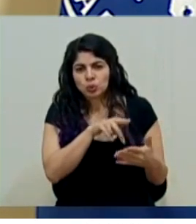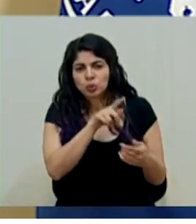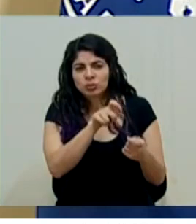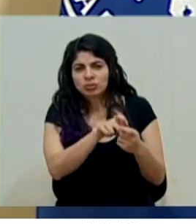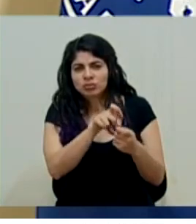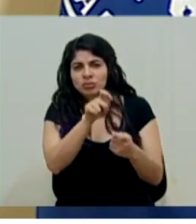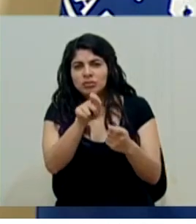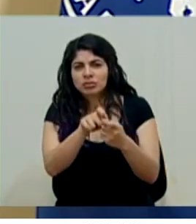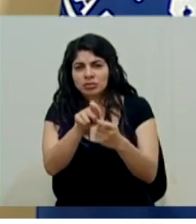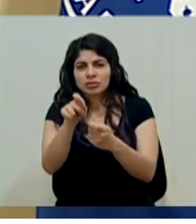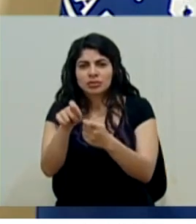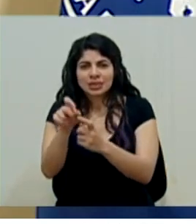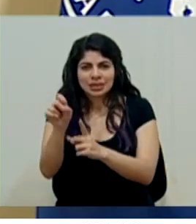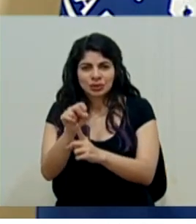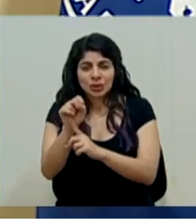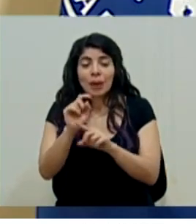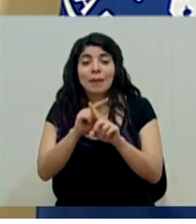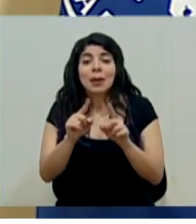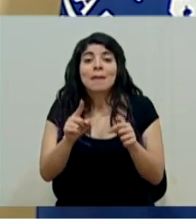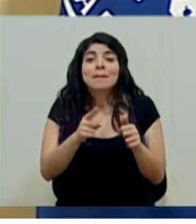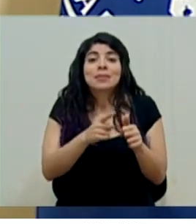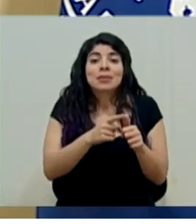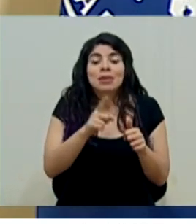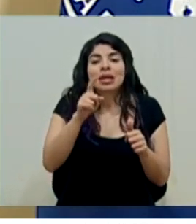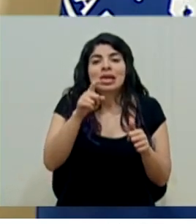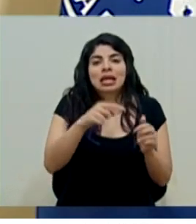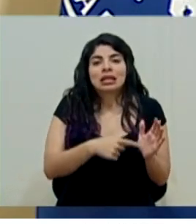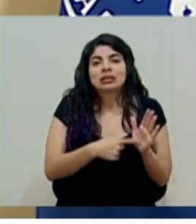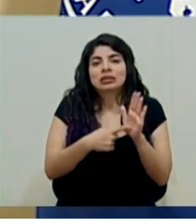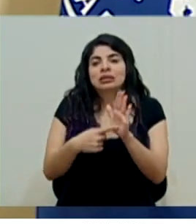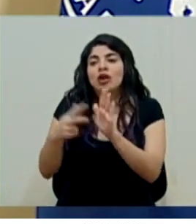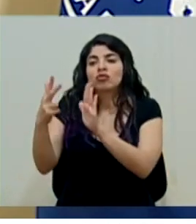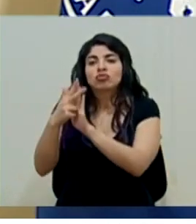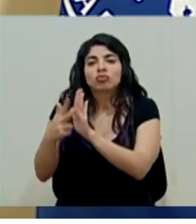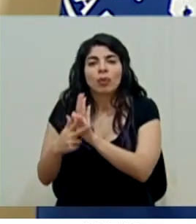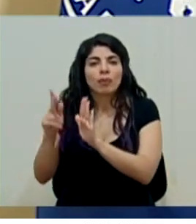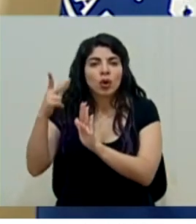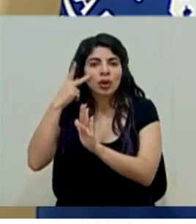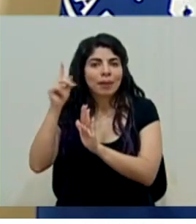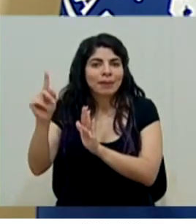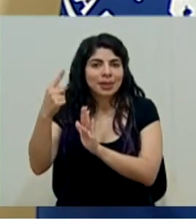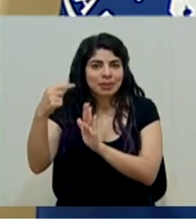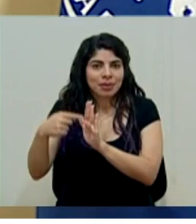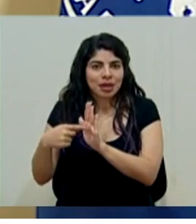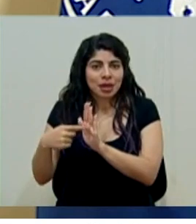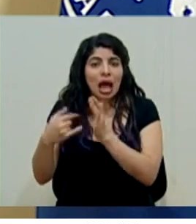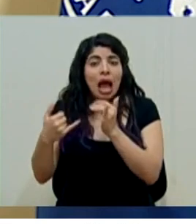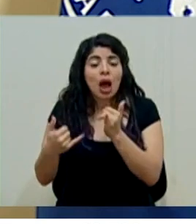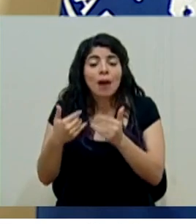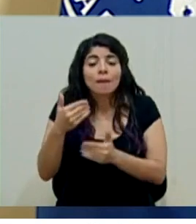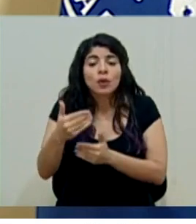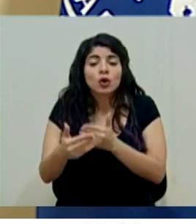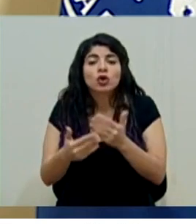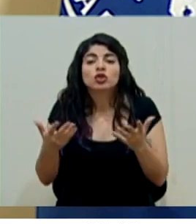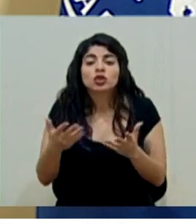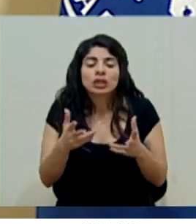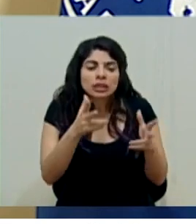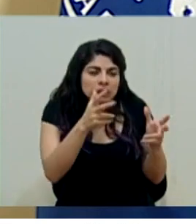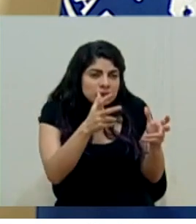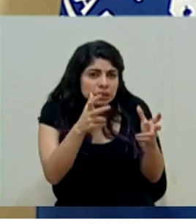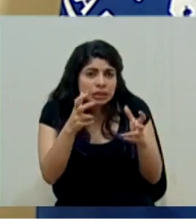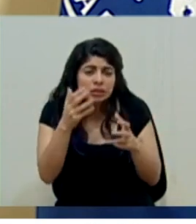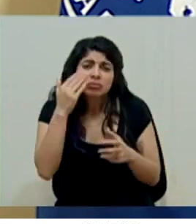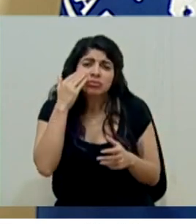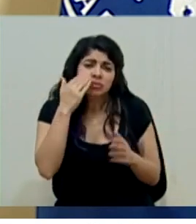primero también tienen que ser sujetos a una validación y acuerdos políticos. Pero estamos en esos procesos de escucha. Entendemos que eso